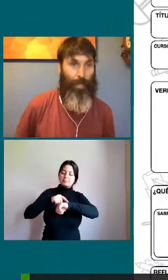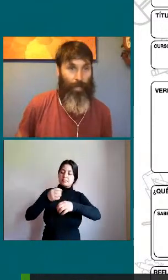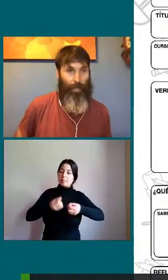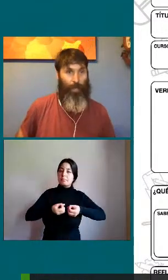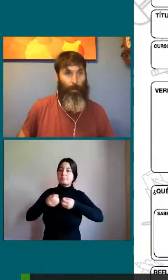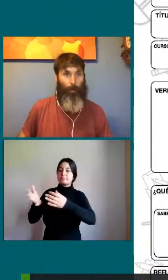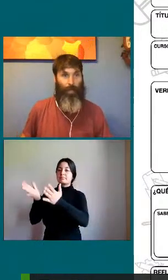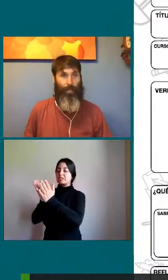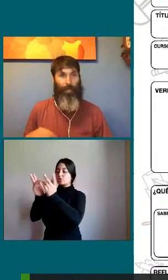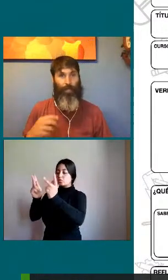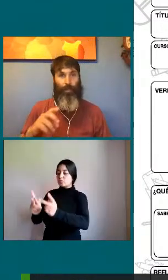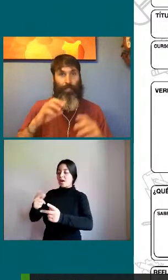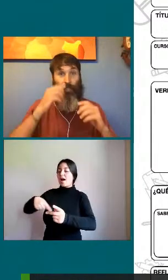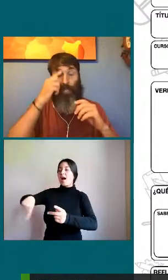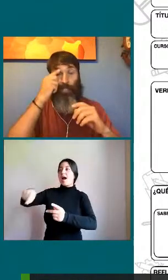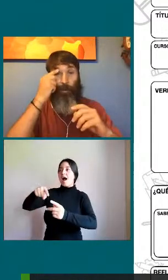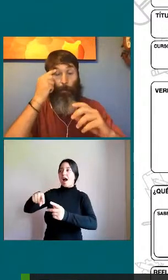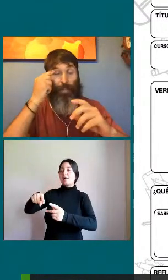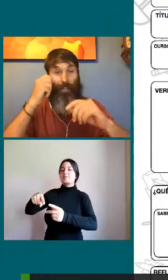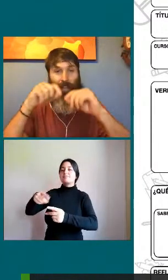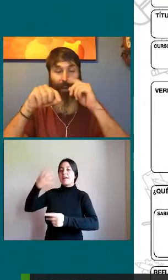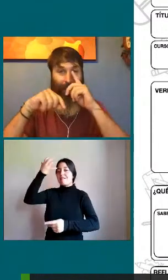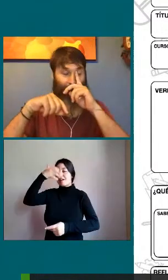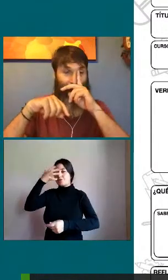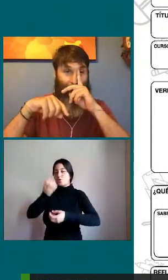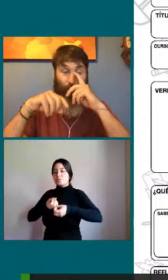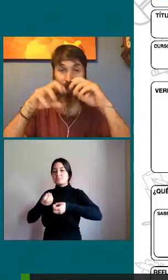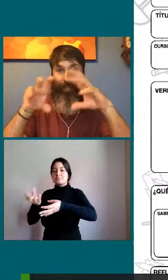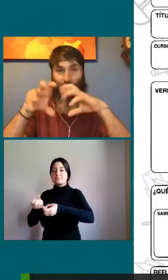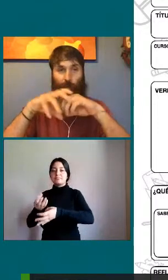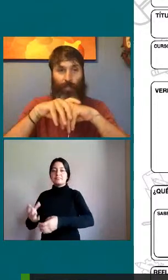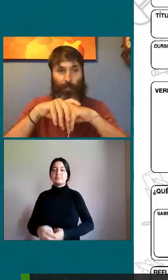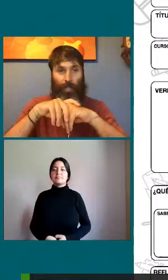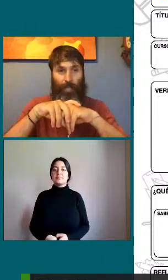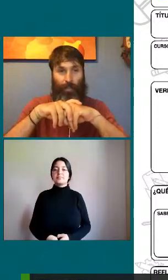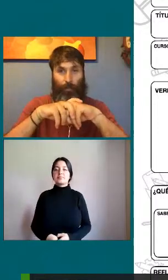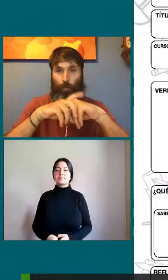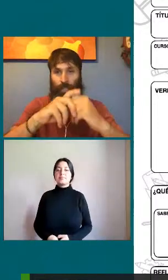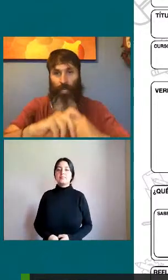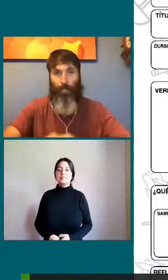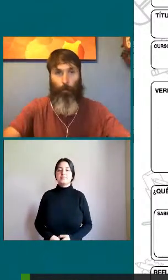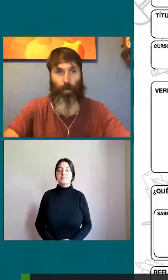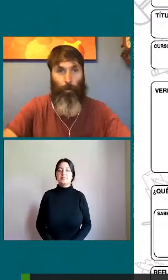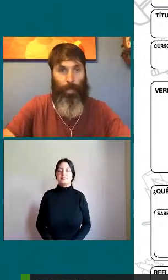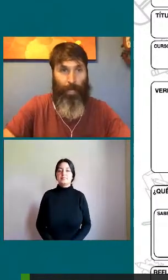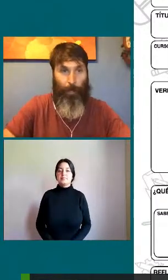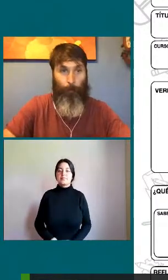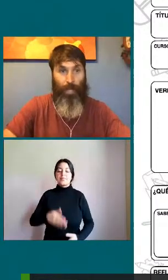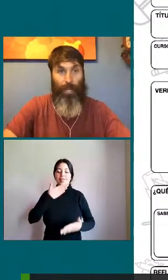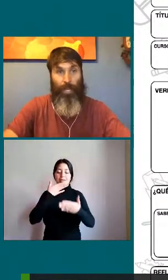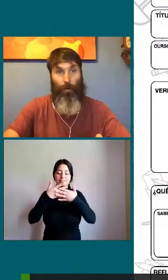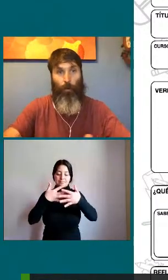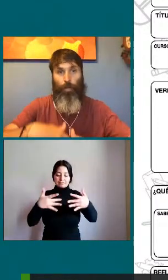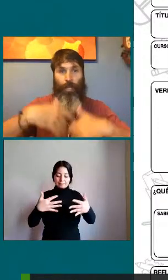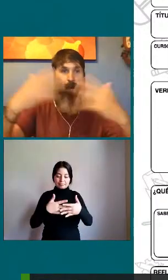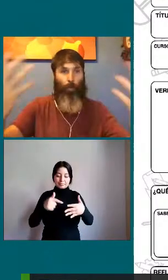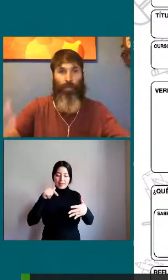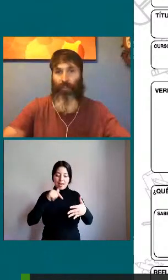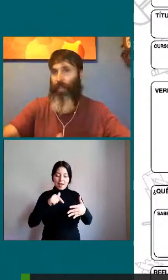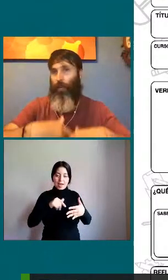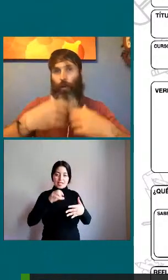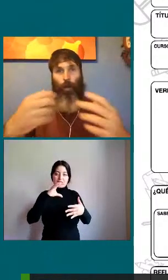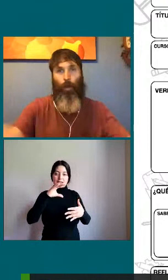aquí parece que les ha interesado la parte de concretar con estos criterios. Muchas gracias por el comentario. Y luego